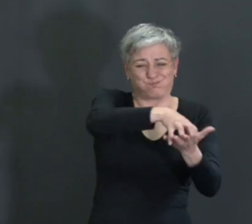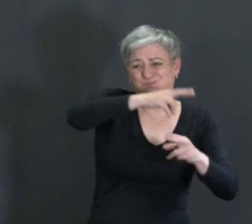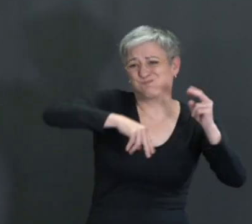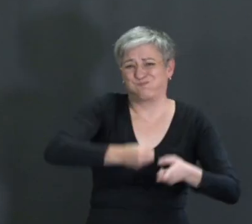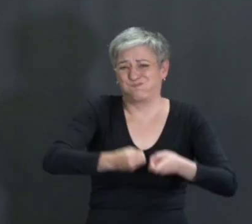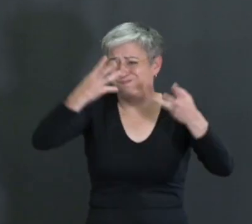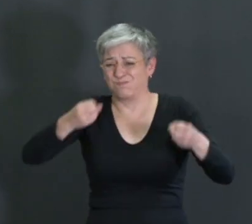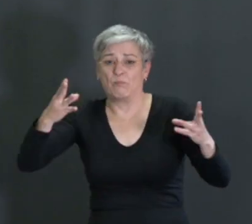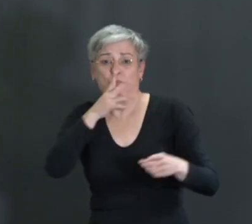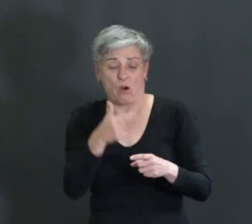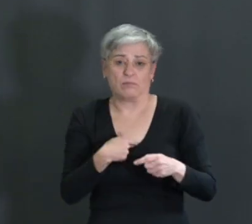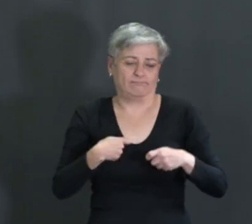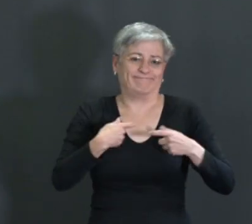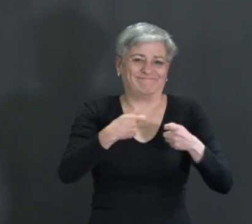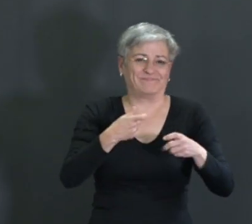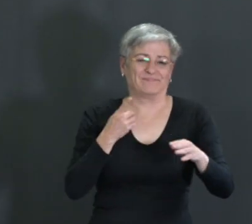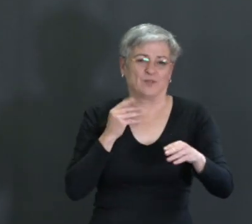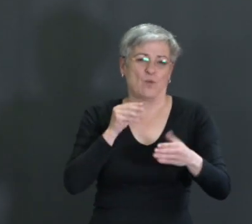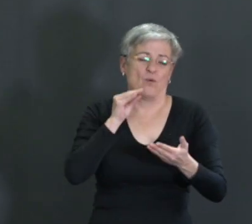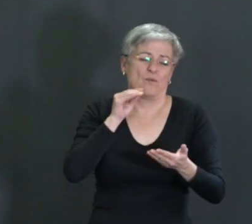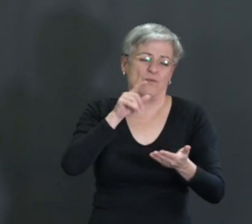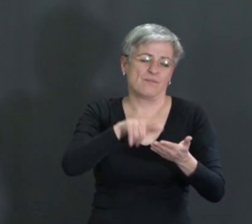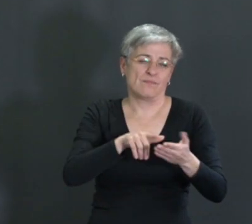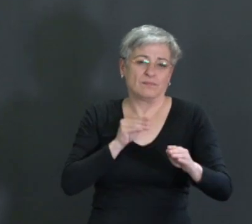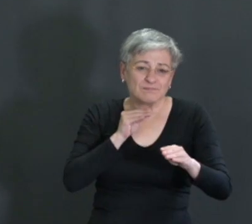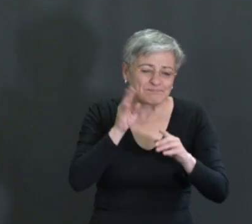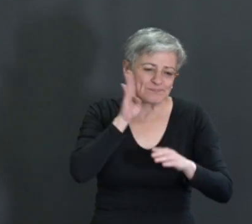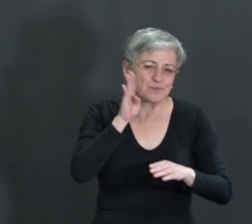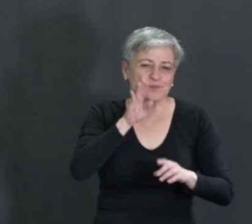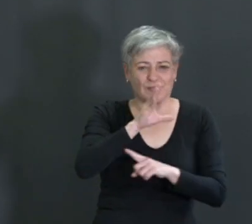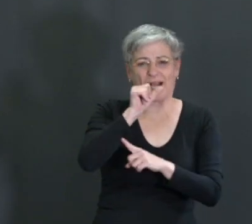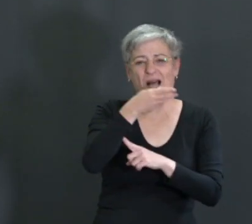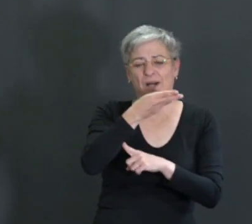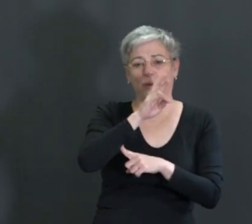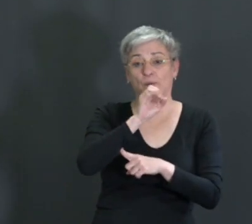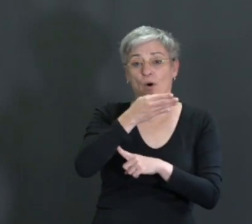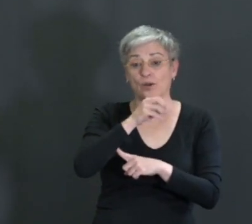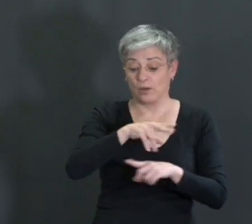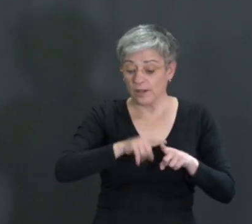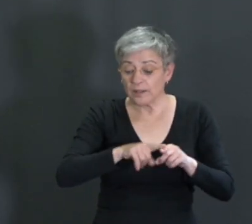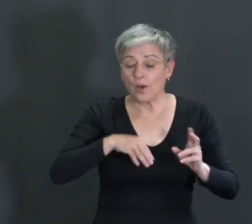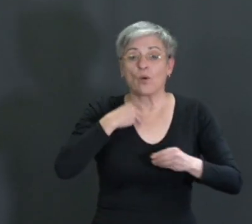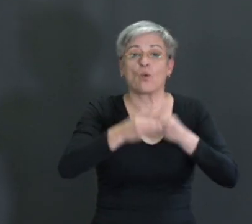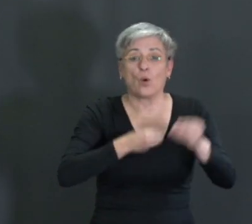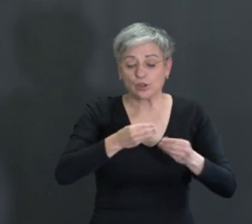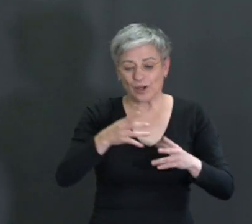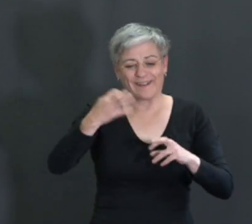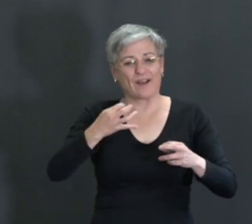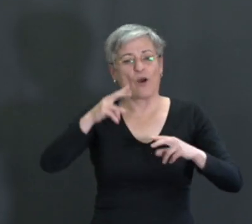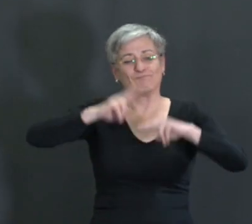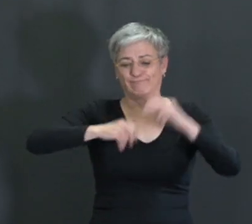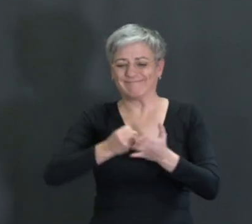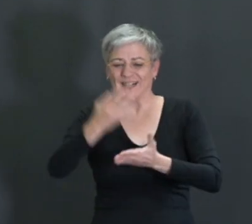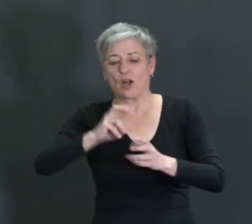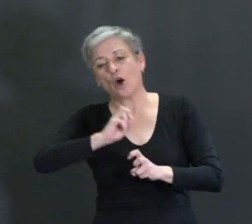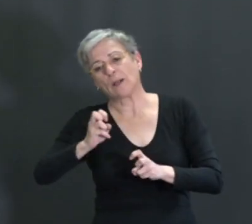carbono grandísima, aparte de un coste económico. Hicieron instalaciones que luego seguían sirviendo en otras